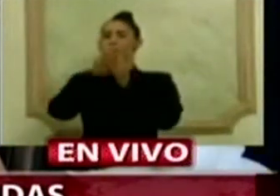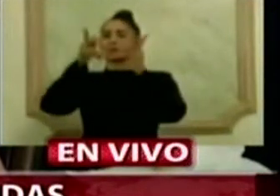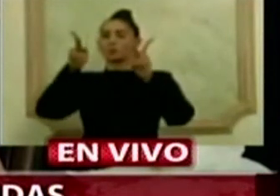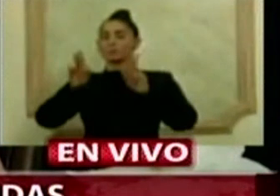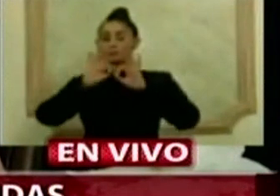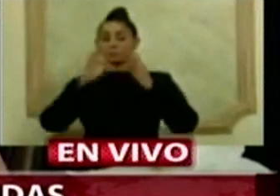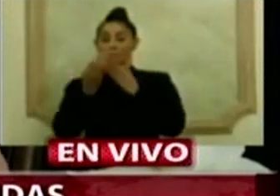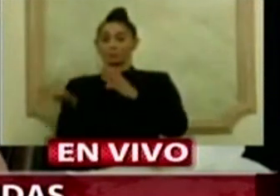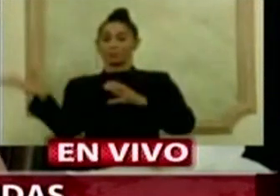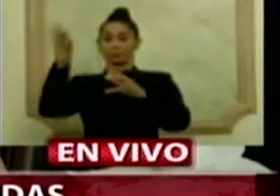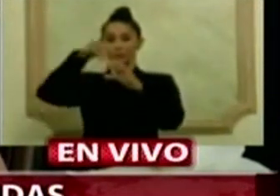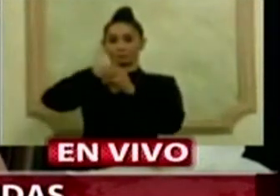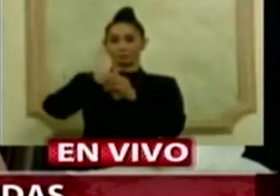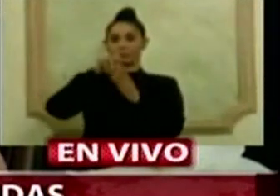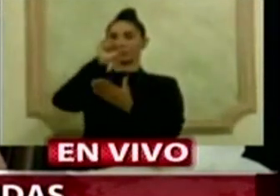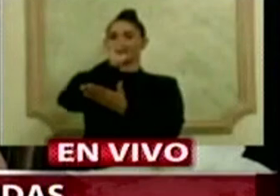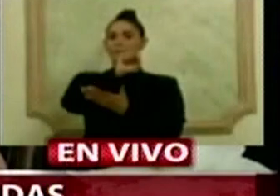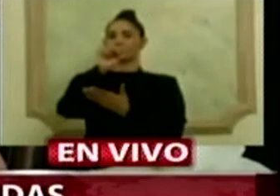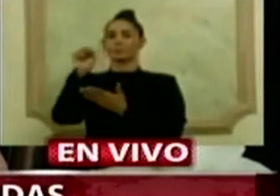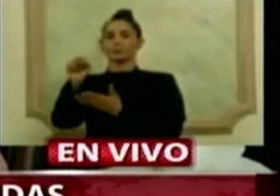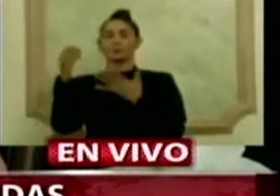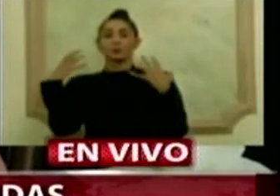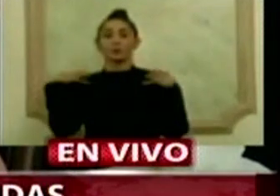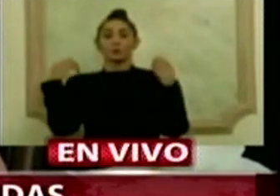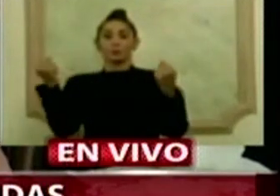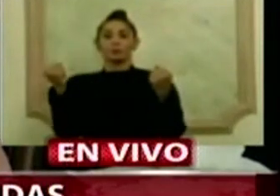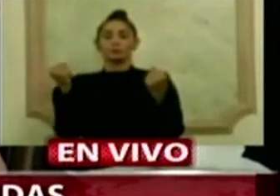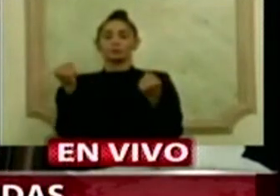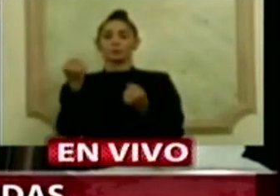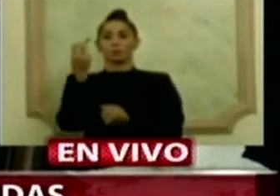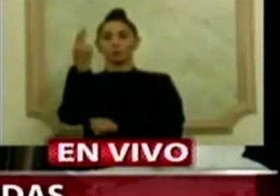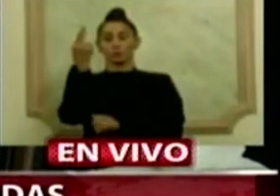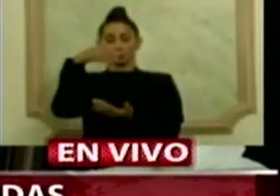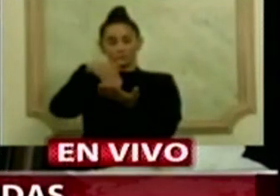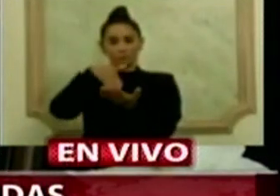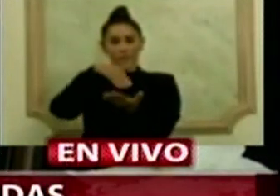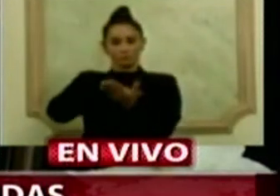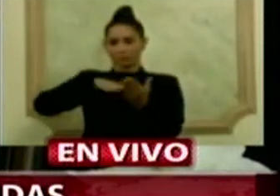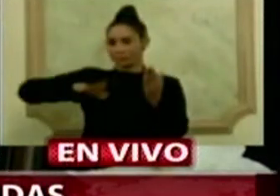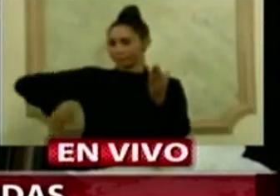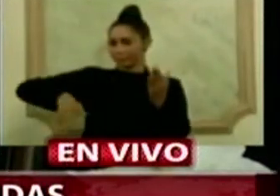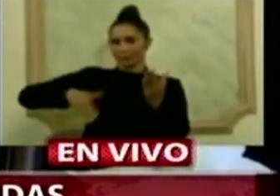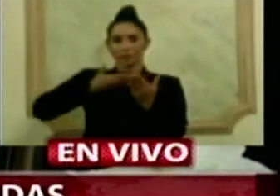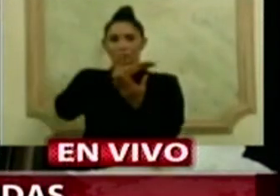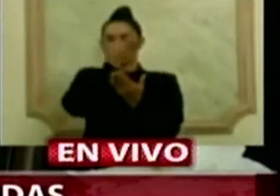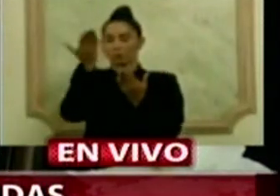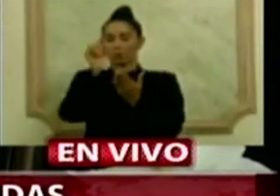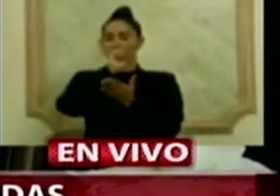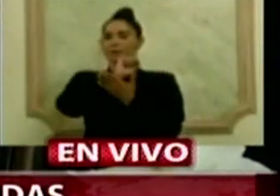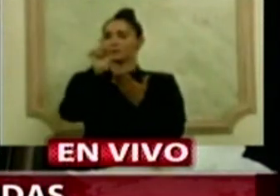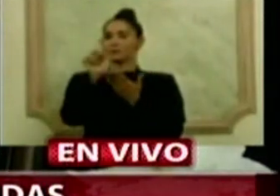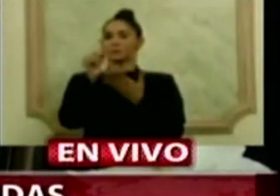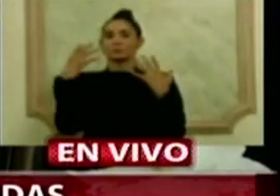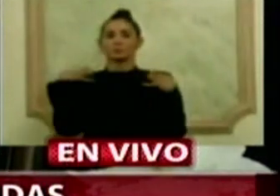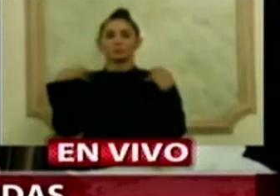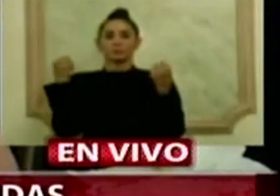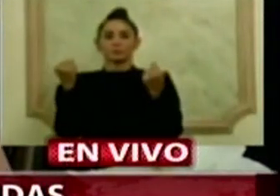de afiliación de los 2 millones de dominicanos que todavía no contaban con el Seguro Familiar de Salud.